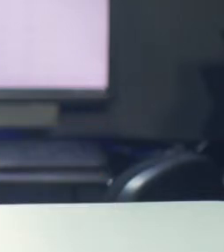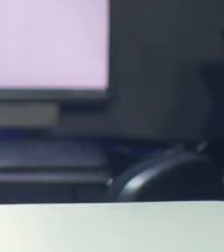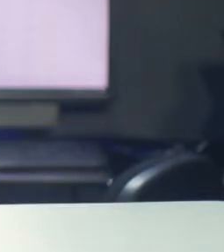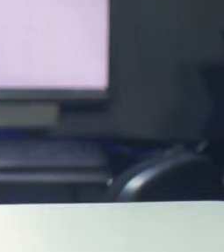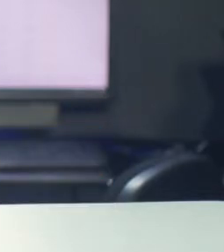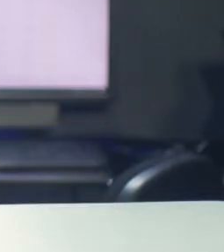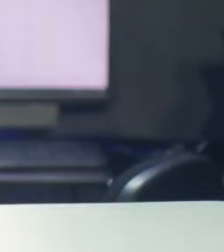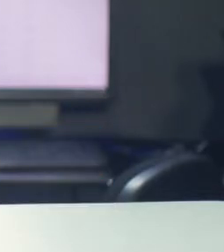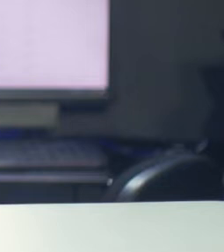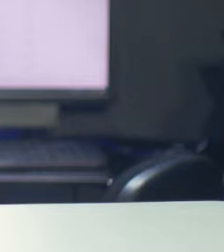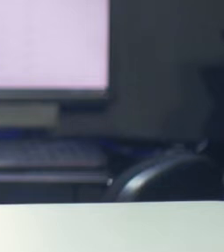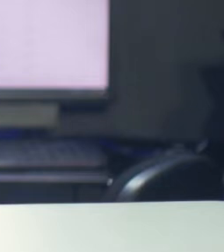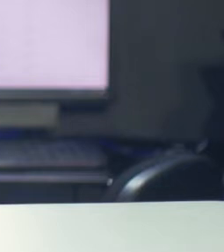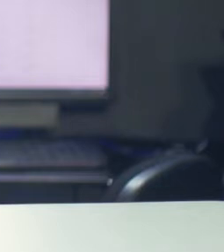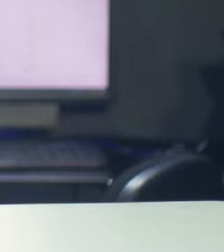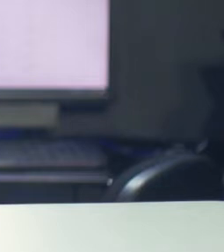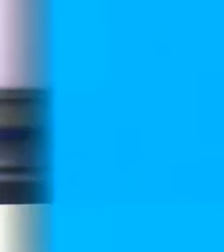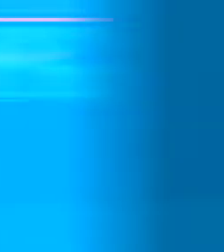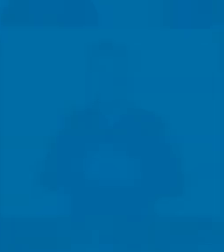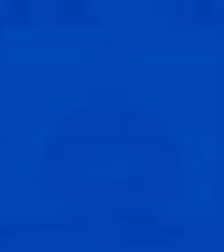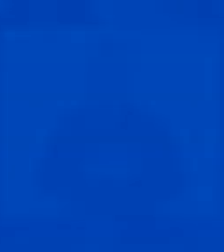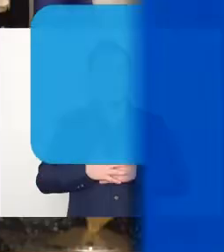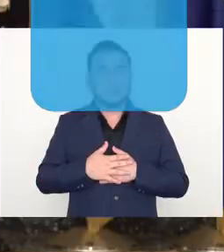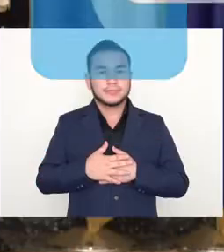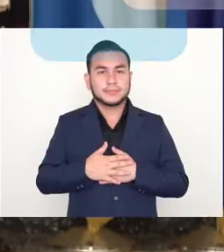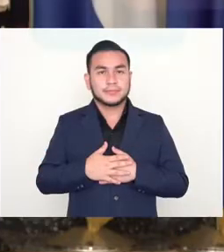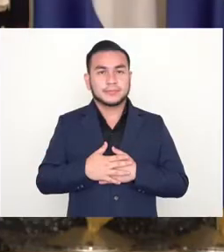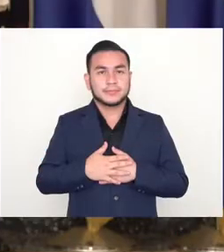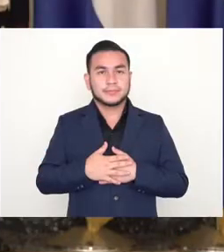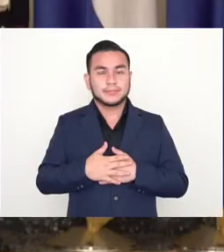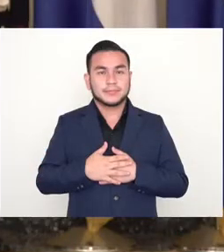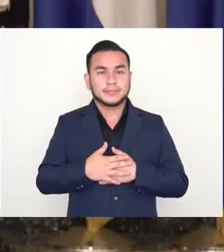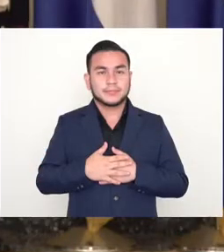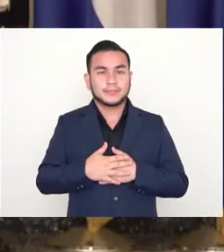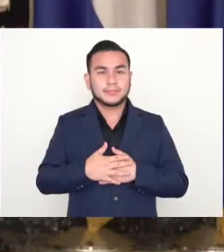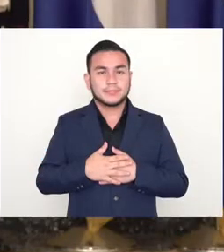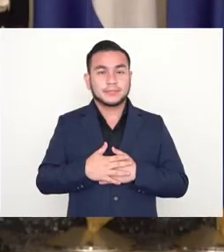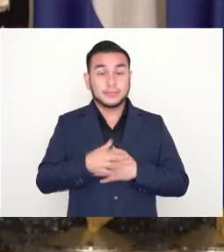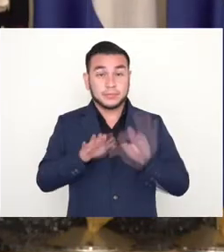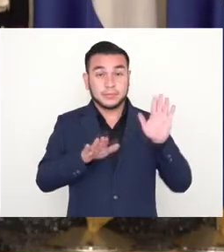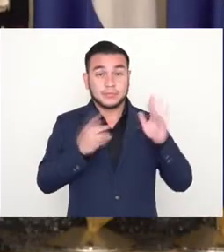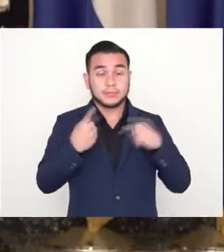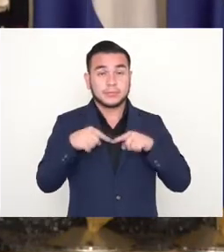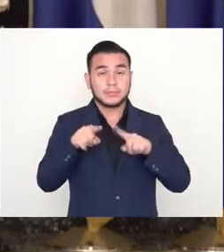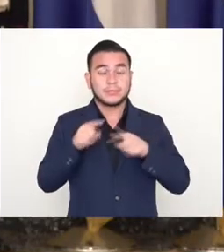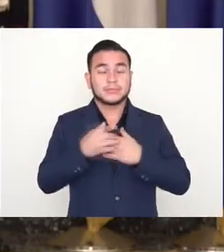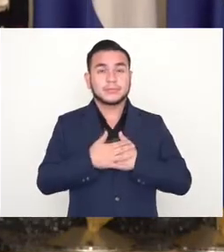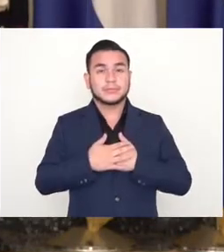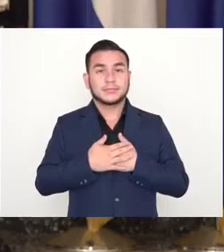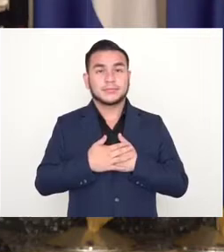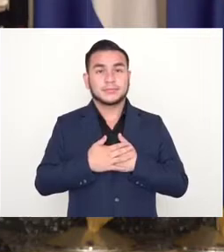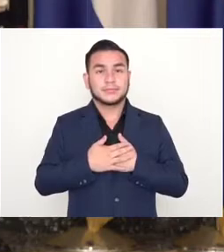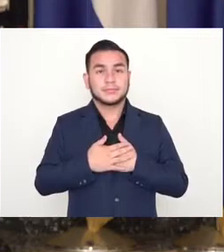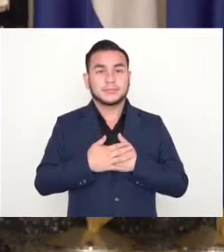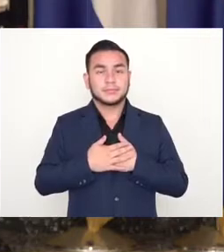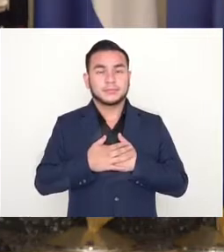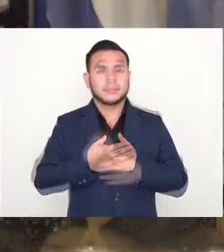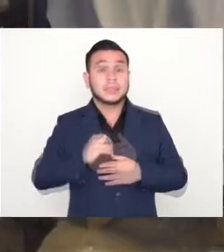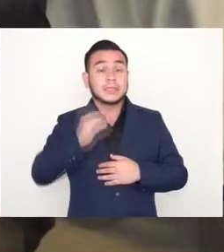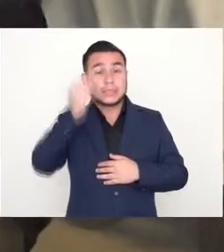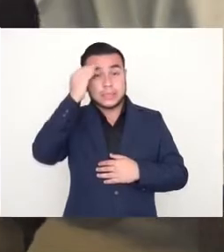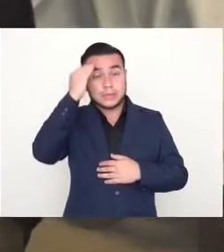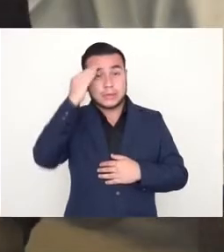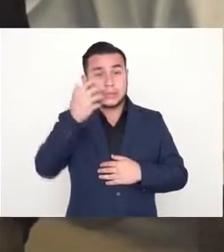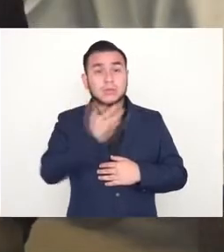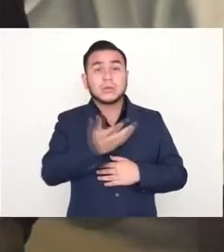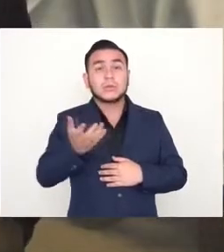candidatura para las elecciones del 2024. En dicho decreto legislativo vetado se establecía que quien reside en el exterior y quiera optar a una